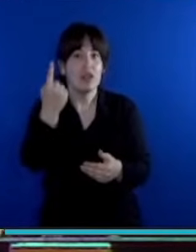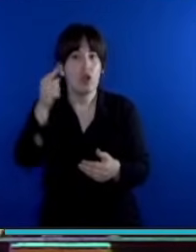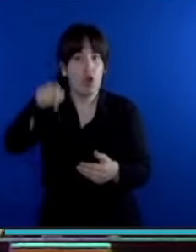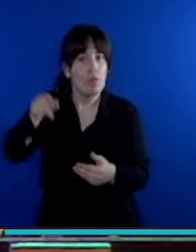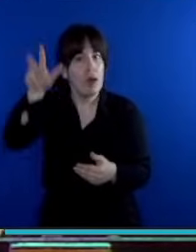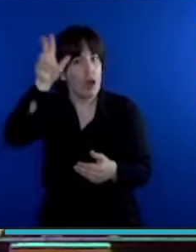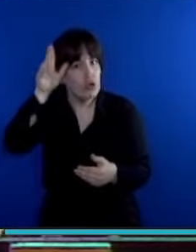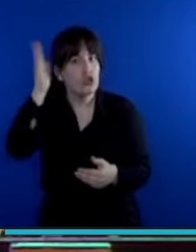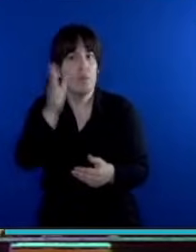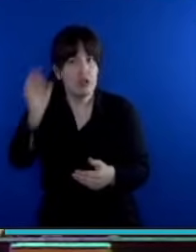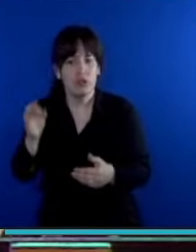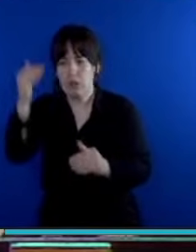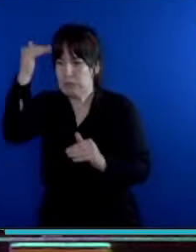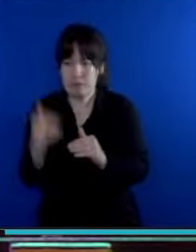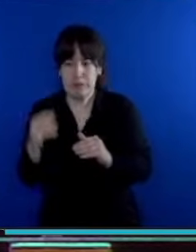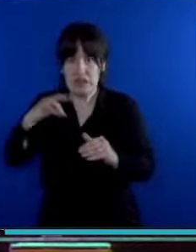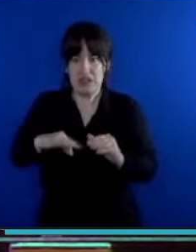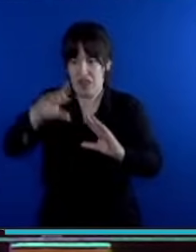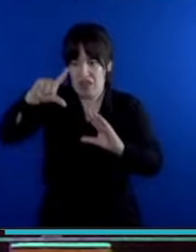31,8%.